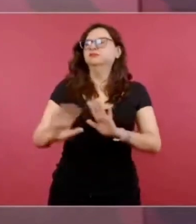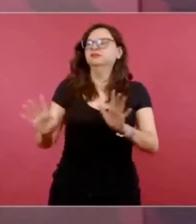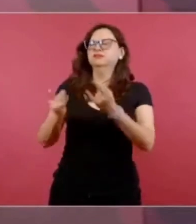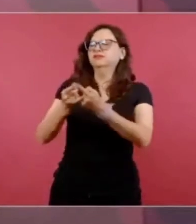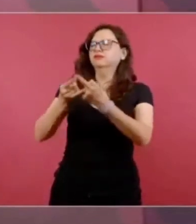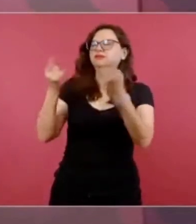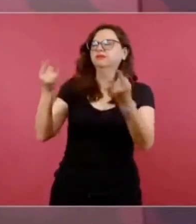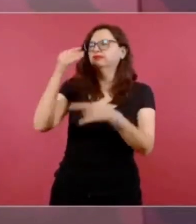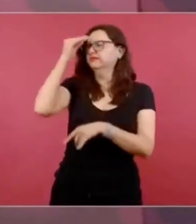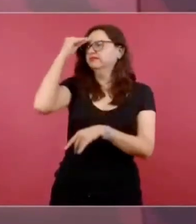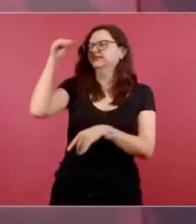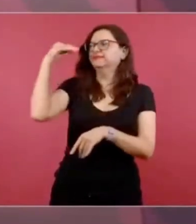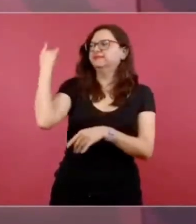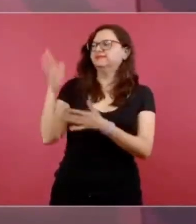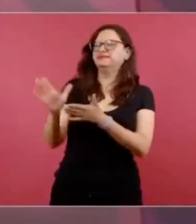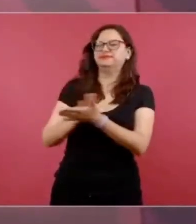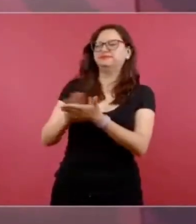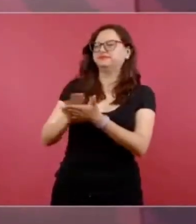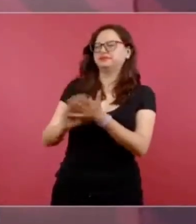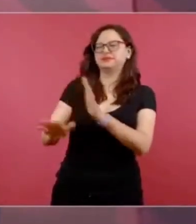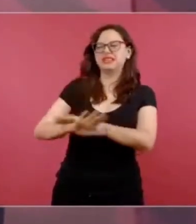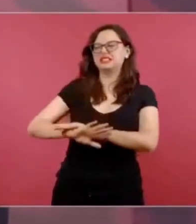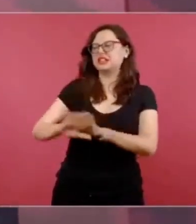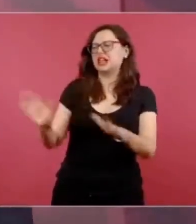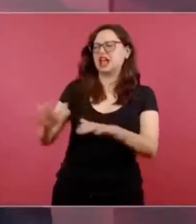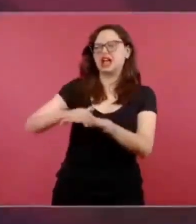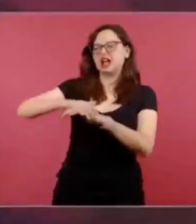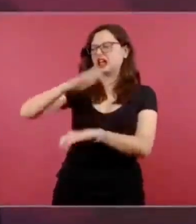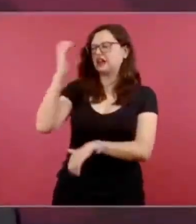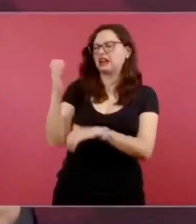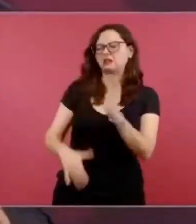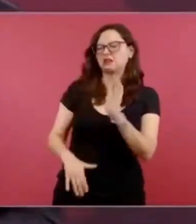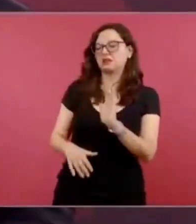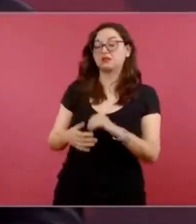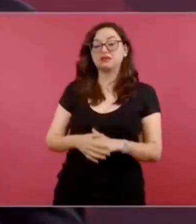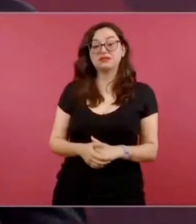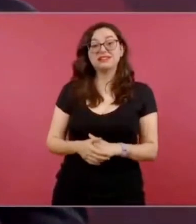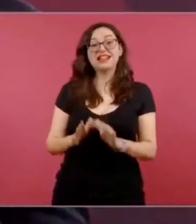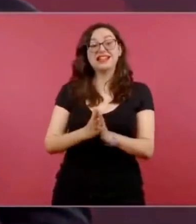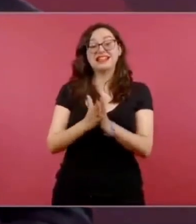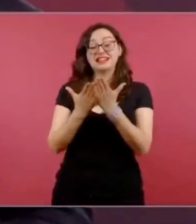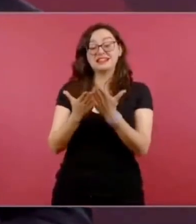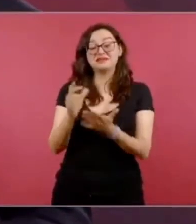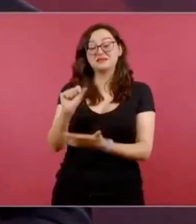Llegaron a cambiar los contenidos en los libros de texto.